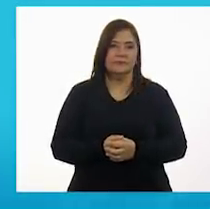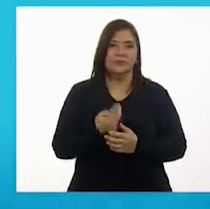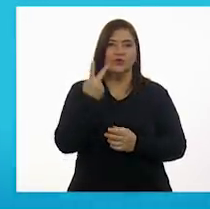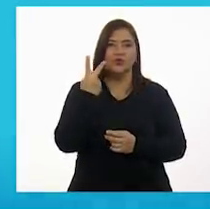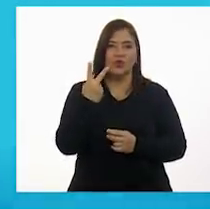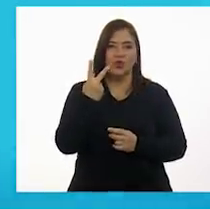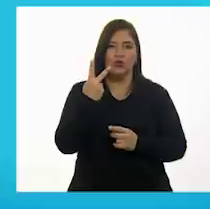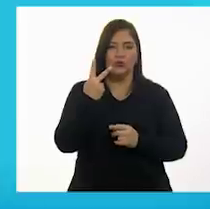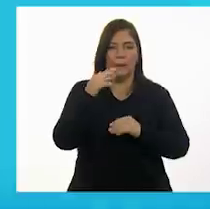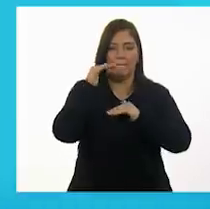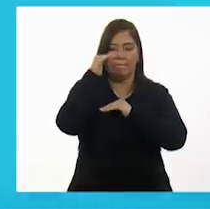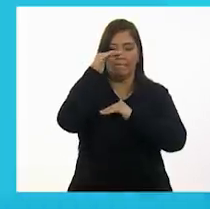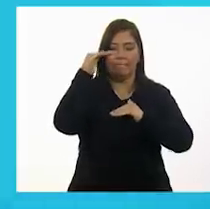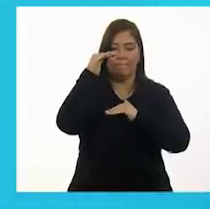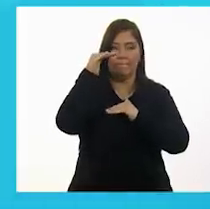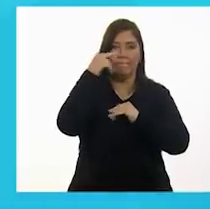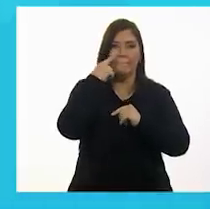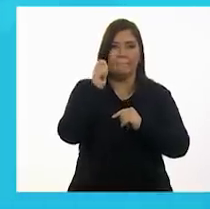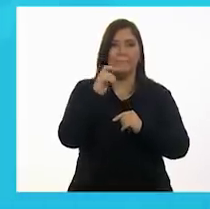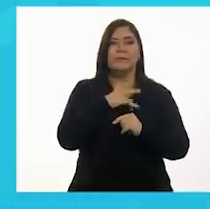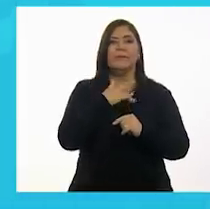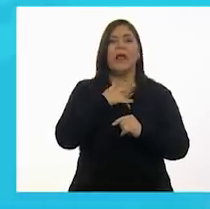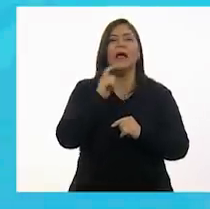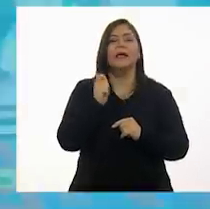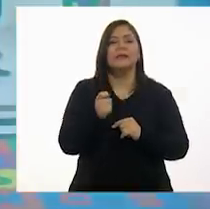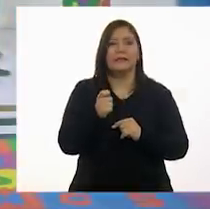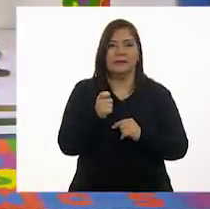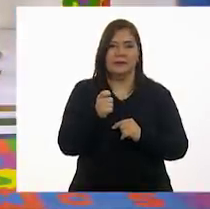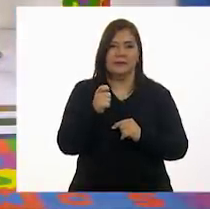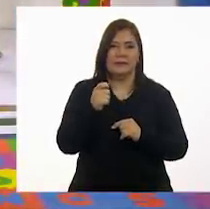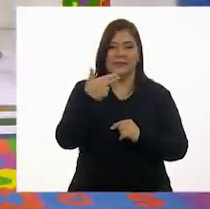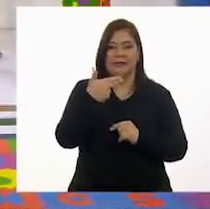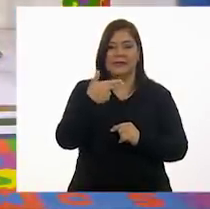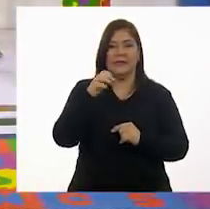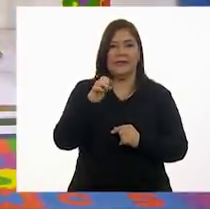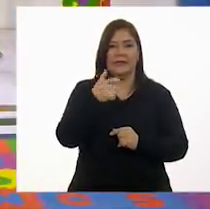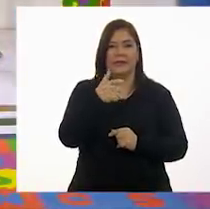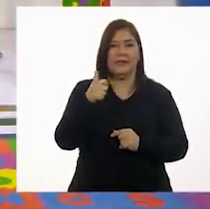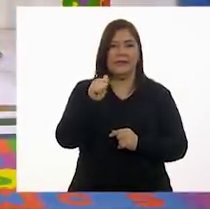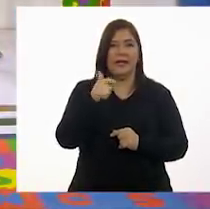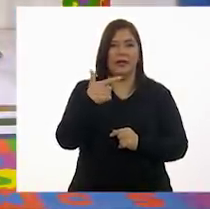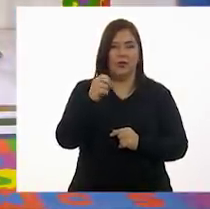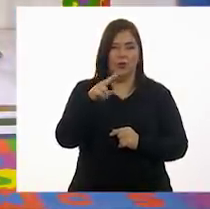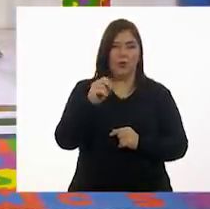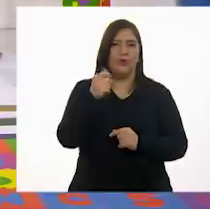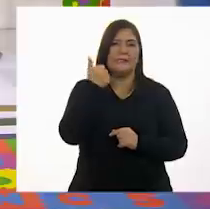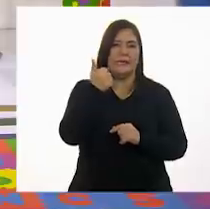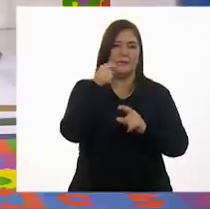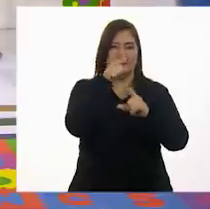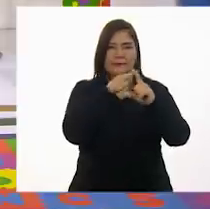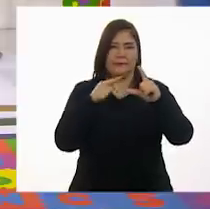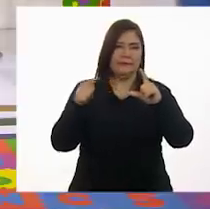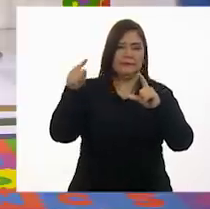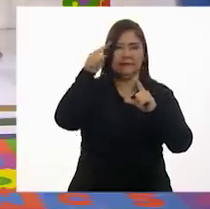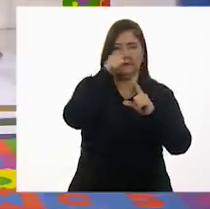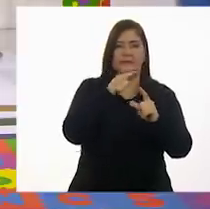que son los hexágonos. Muy bien, Pile, te paso las dos bases. Y sus dos bases.